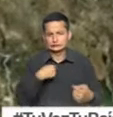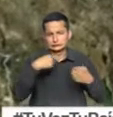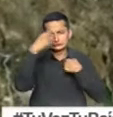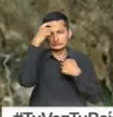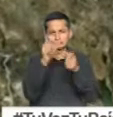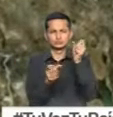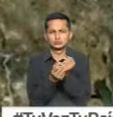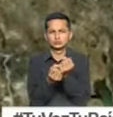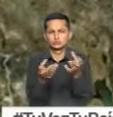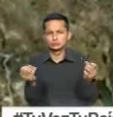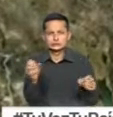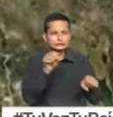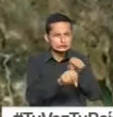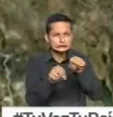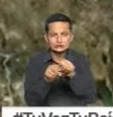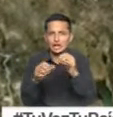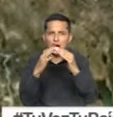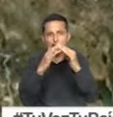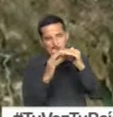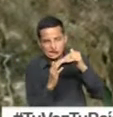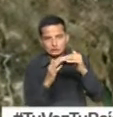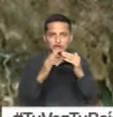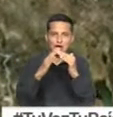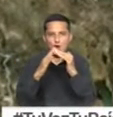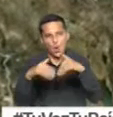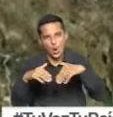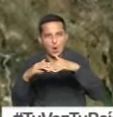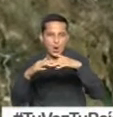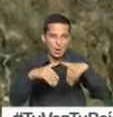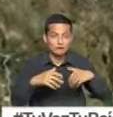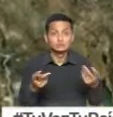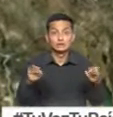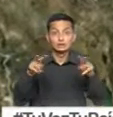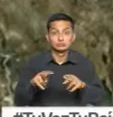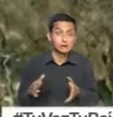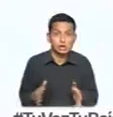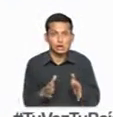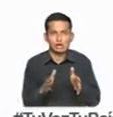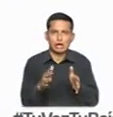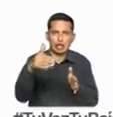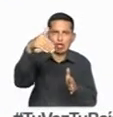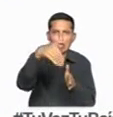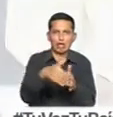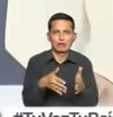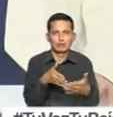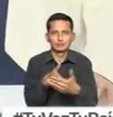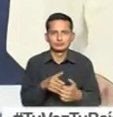varios daños a estructuras y también la obstrucción de varias de las vías.